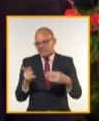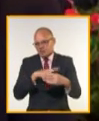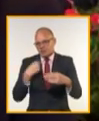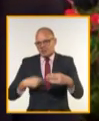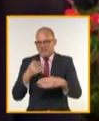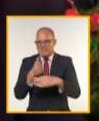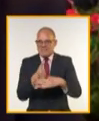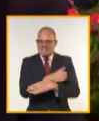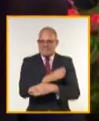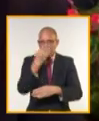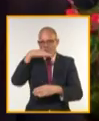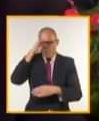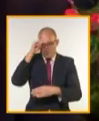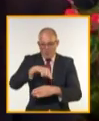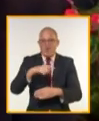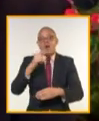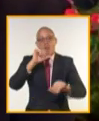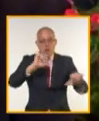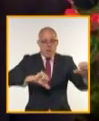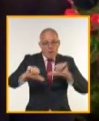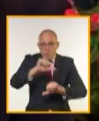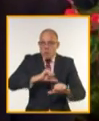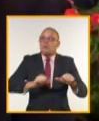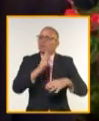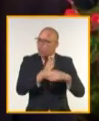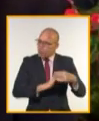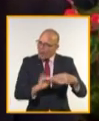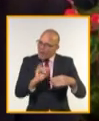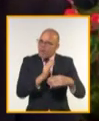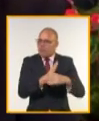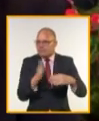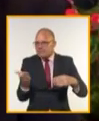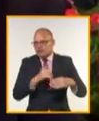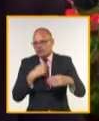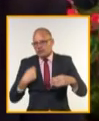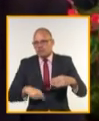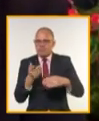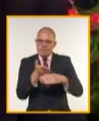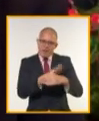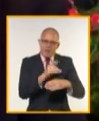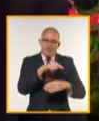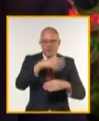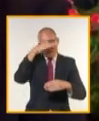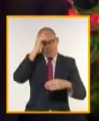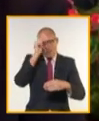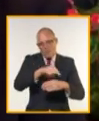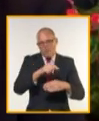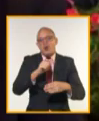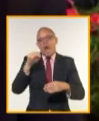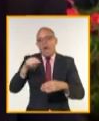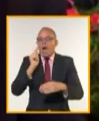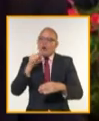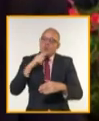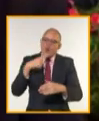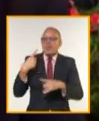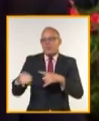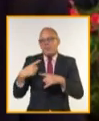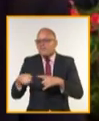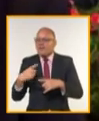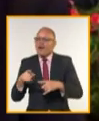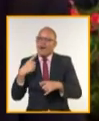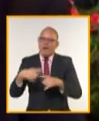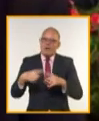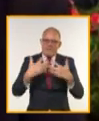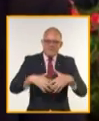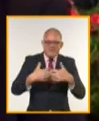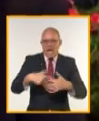e innovación, con la adquisición de nuevas materias primas, con la producción local de medicamentos que